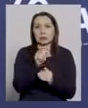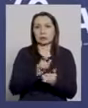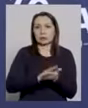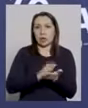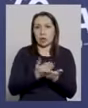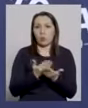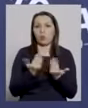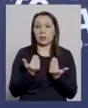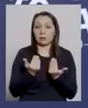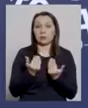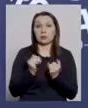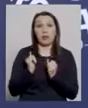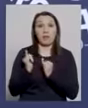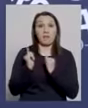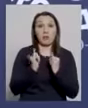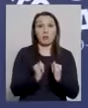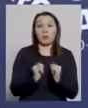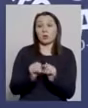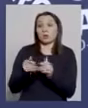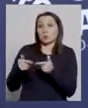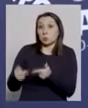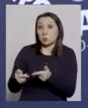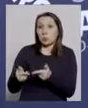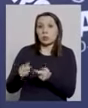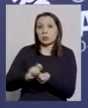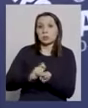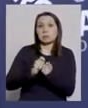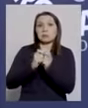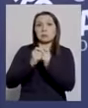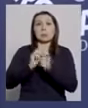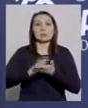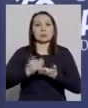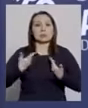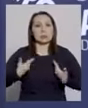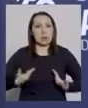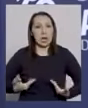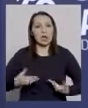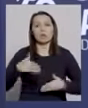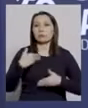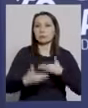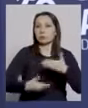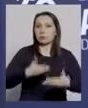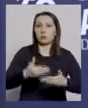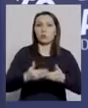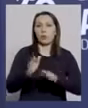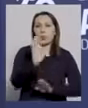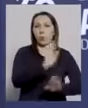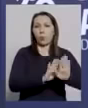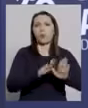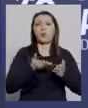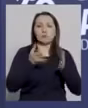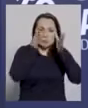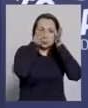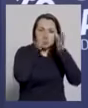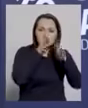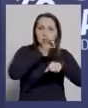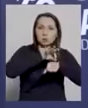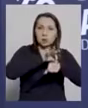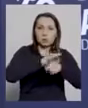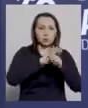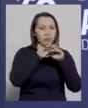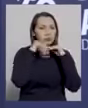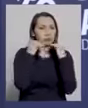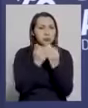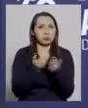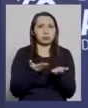que necesita. La información, afortunadamente, su evolución ha sido favorable y se están dando todos los resguardos de salud y todas las